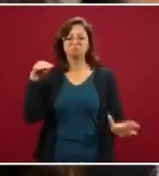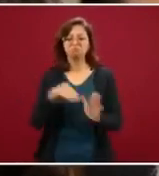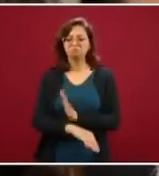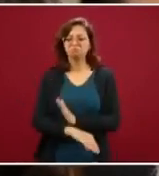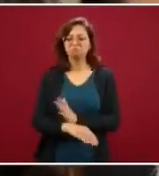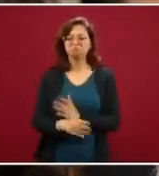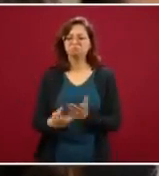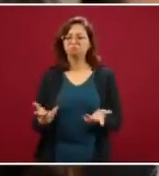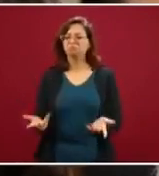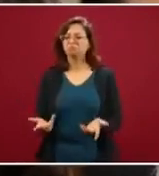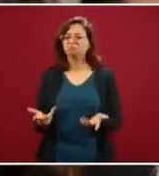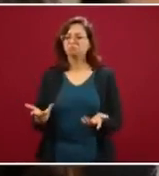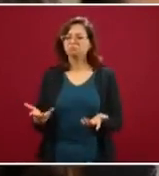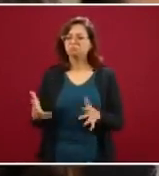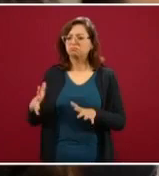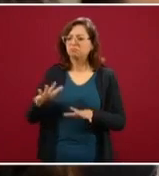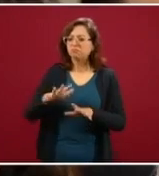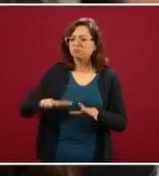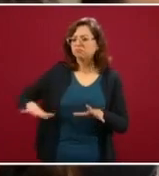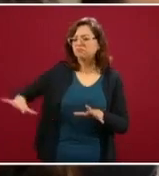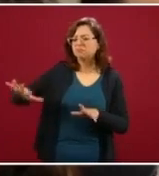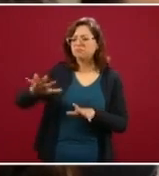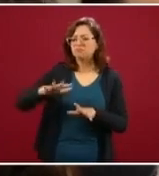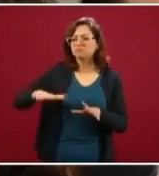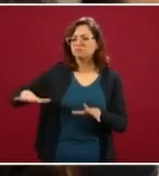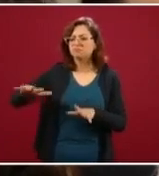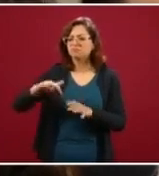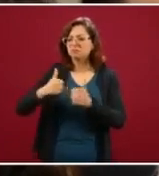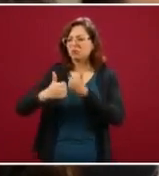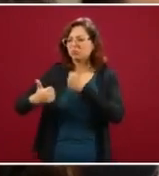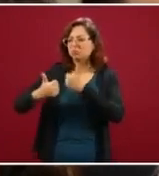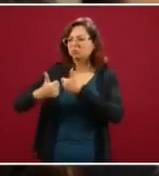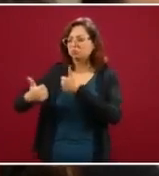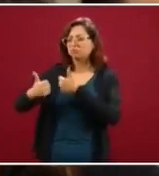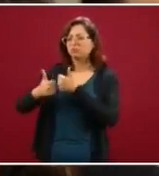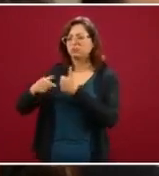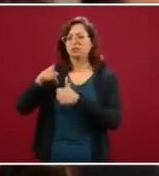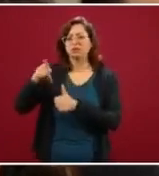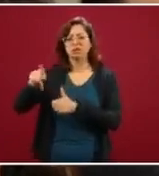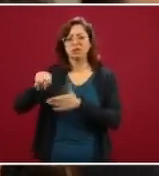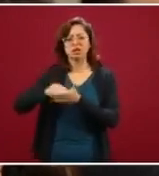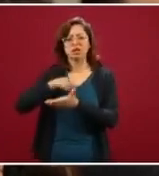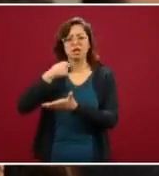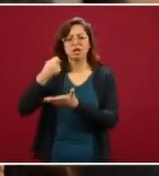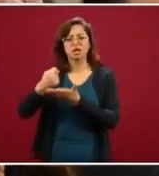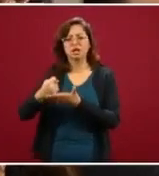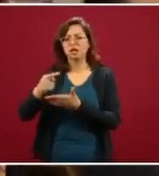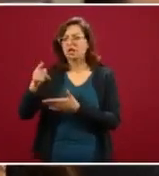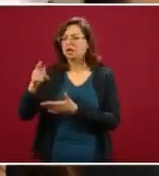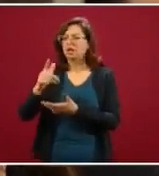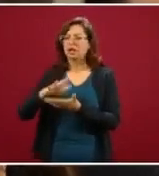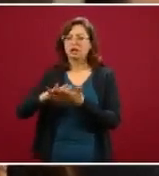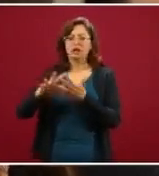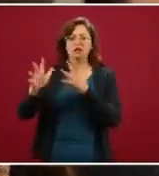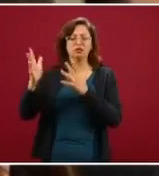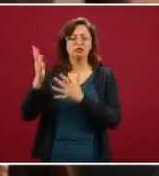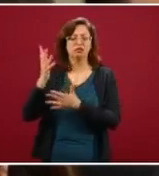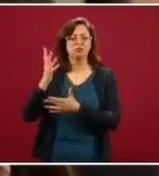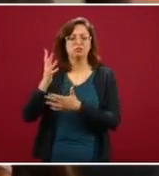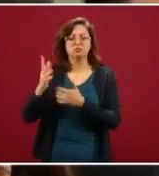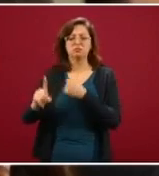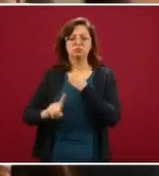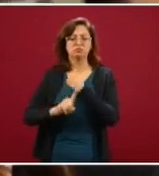del tejido social, expresamente, por ejemplo, en Tamaulipas, que conocemos el caso, pues está desbordado el problema,